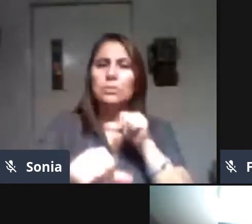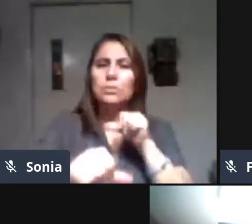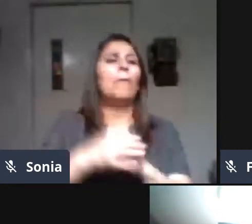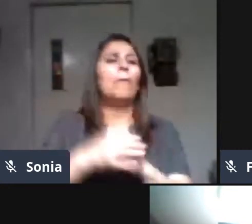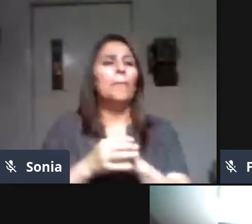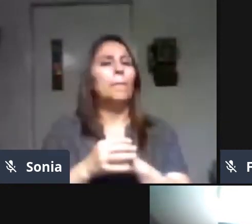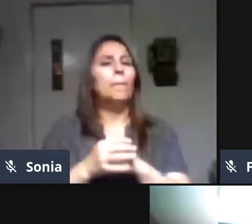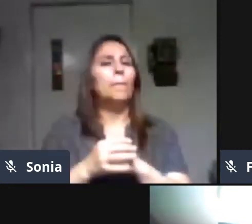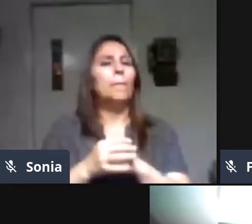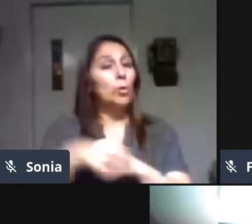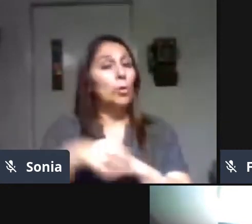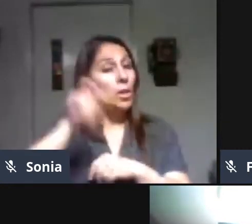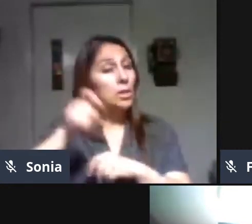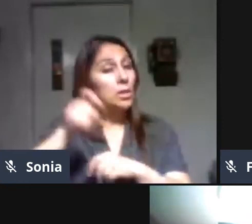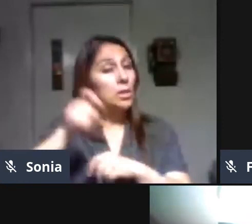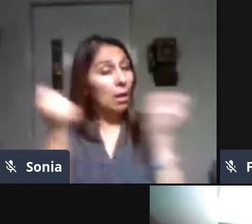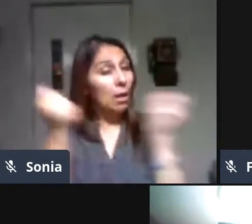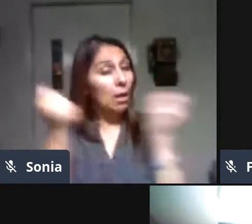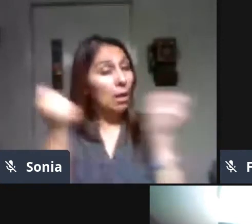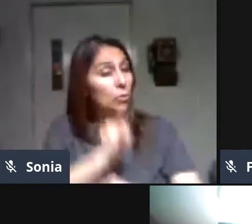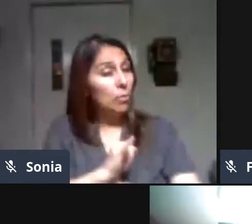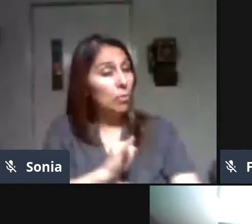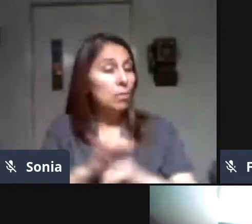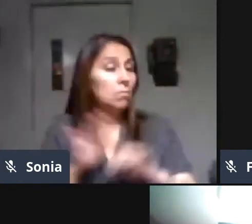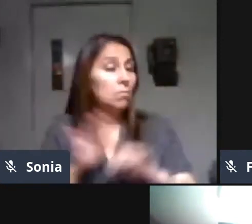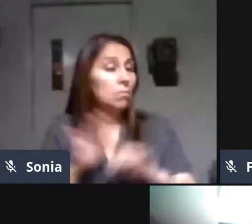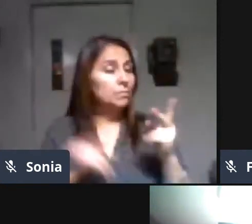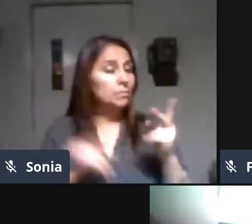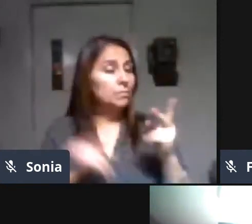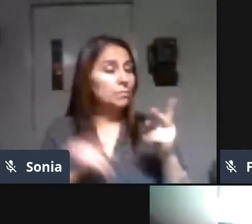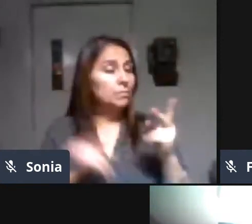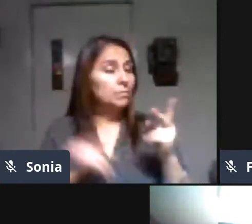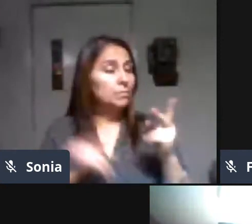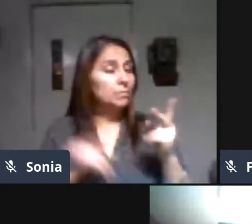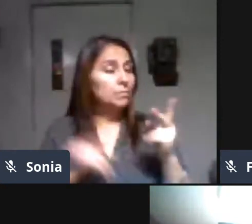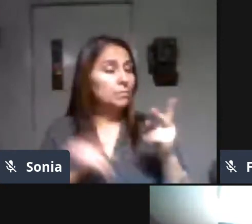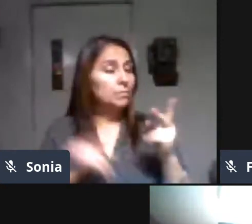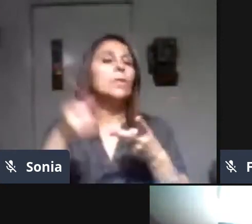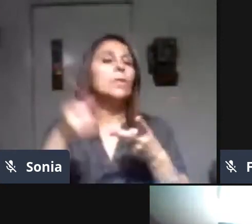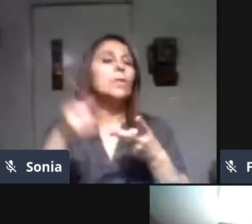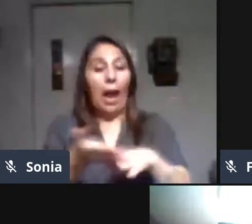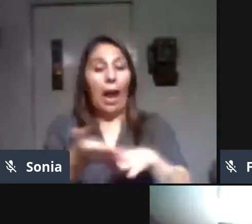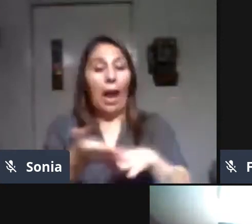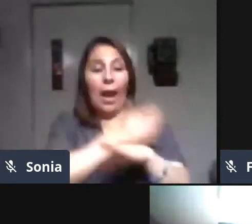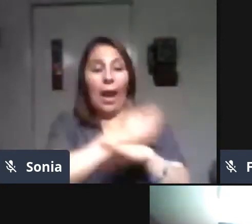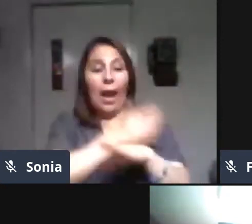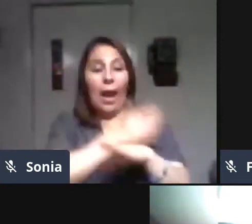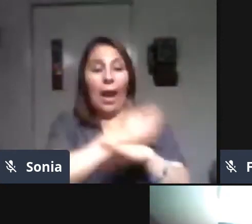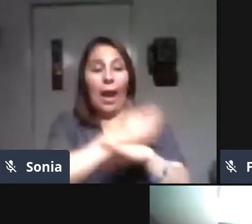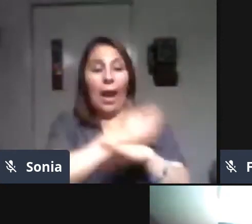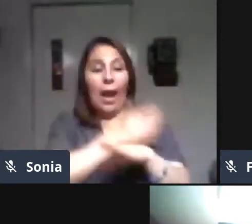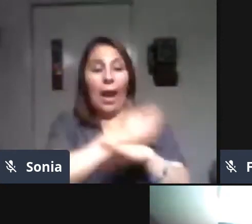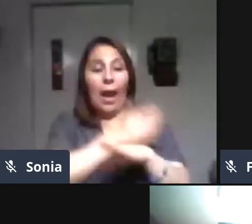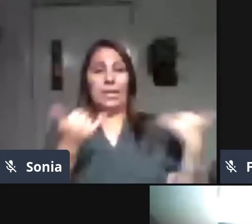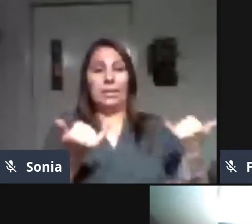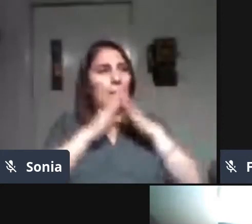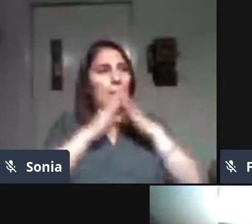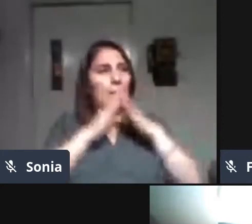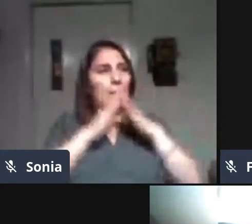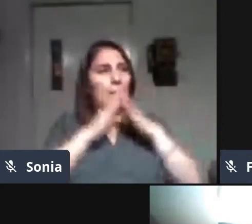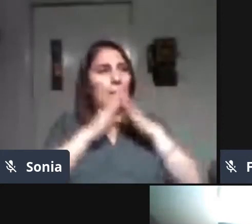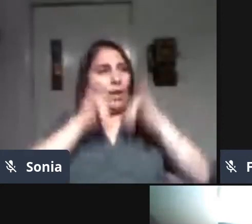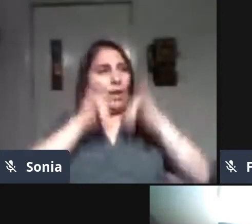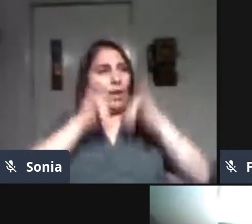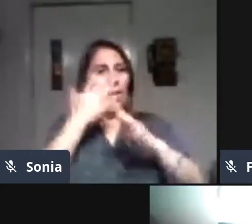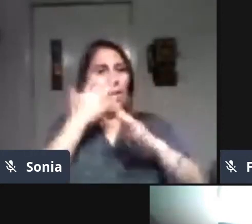sería necesario también en ese salir no a esa realidad que vivíamos empezar a construir es por